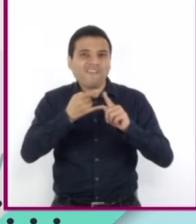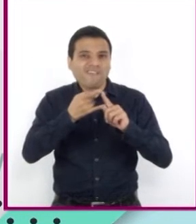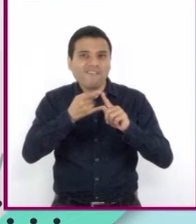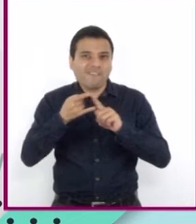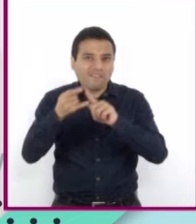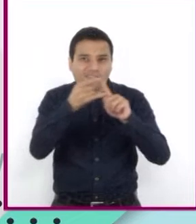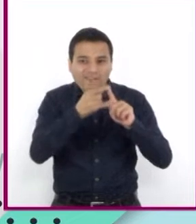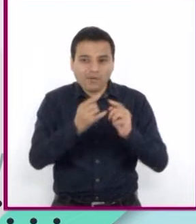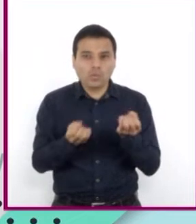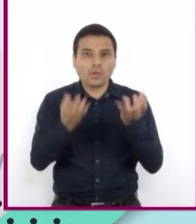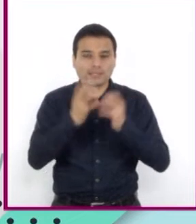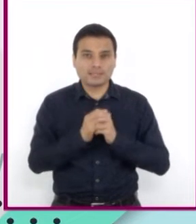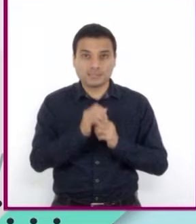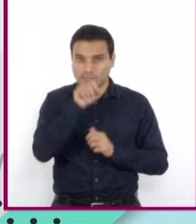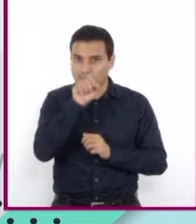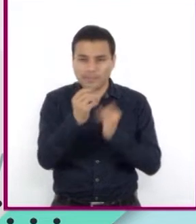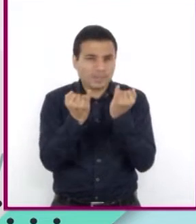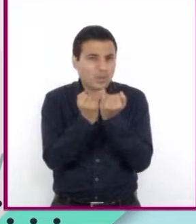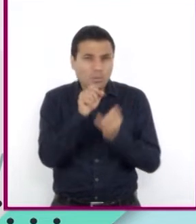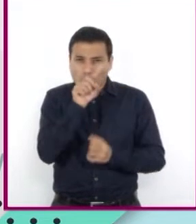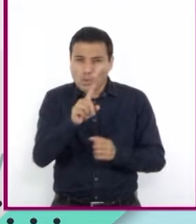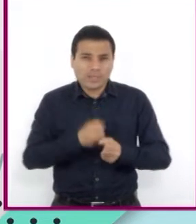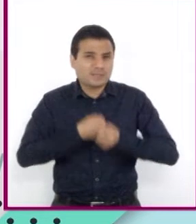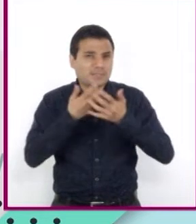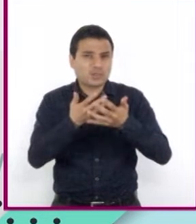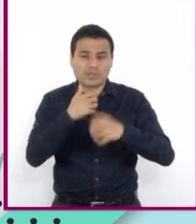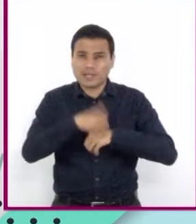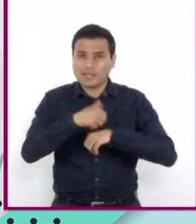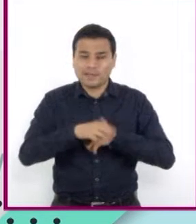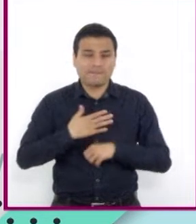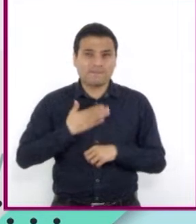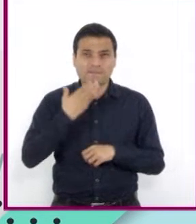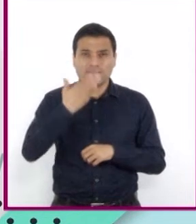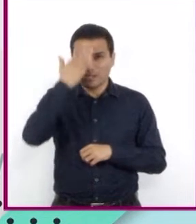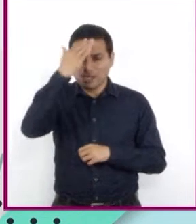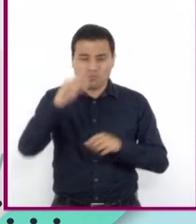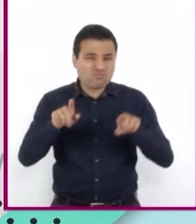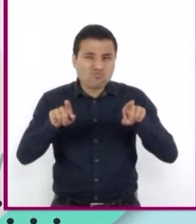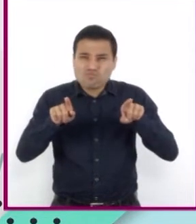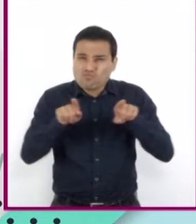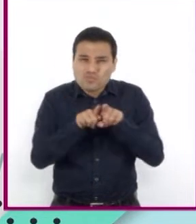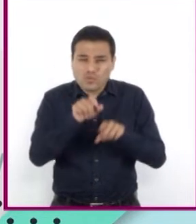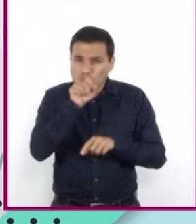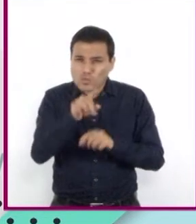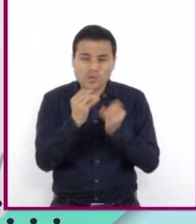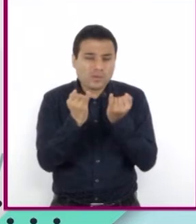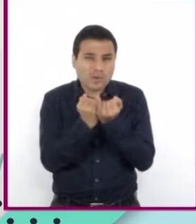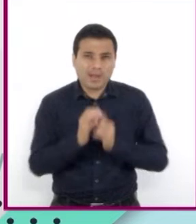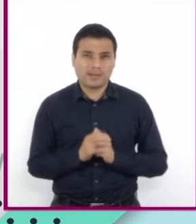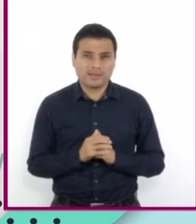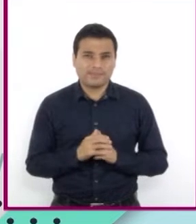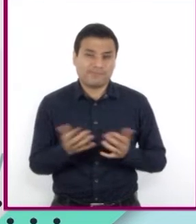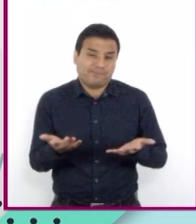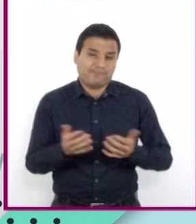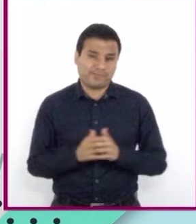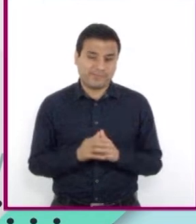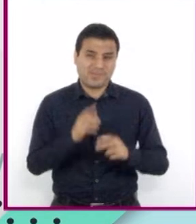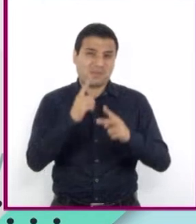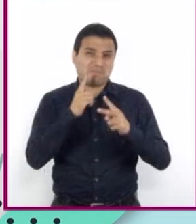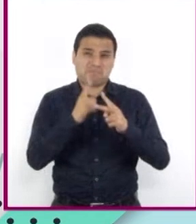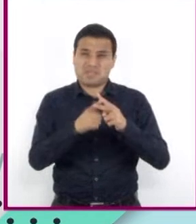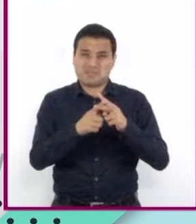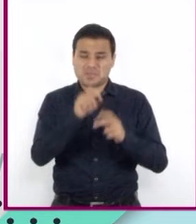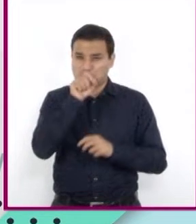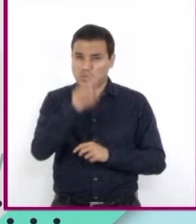también son expresiones algebraicas equivalentes. Es decir, se representan matemáticamente de